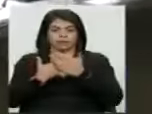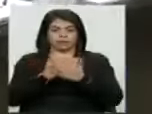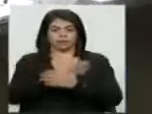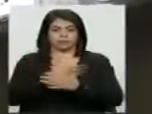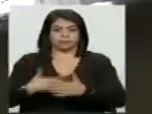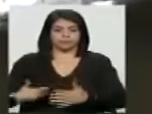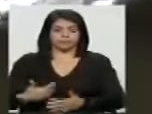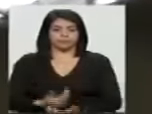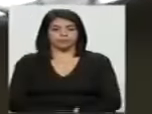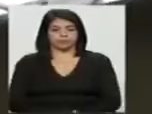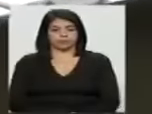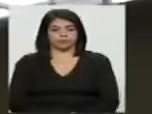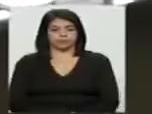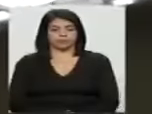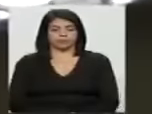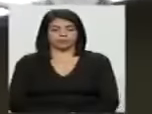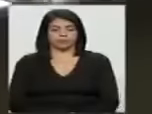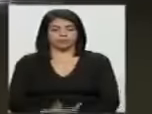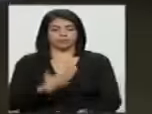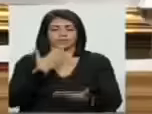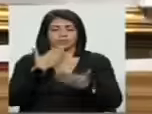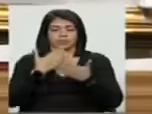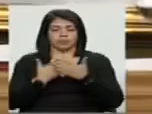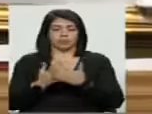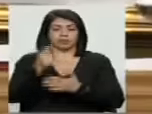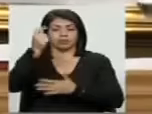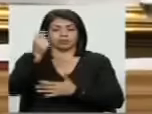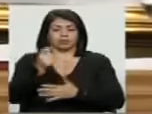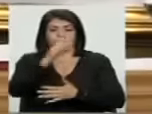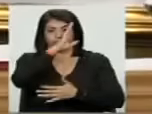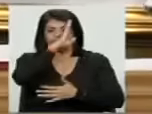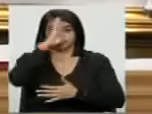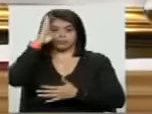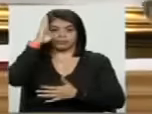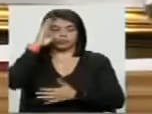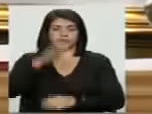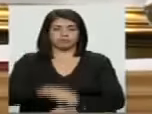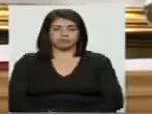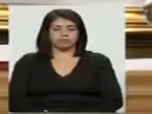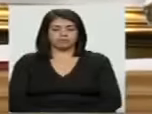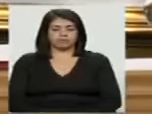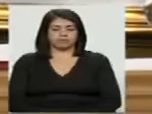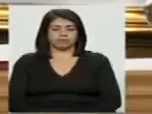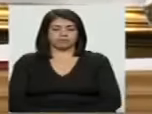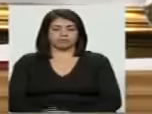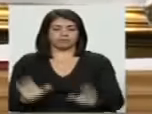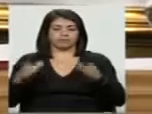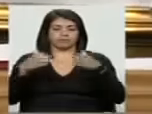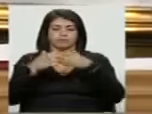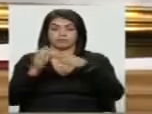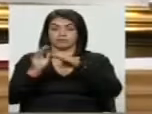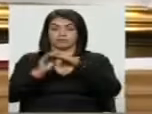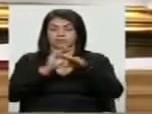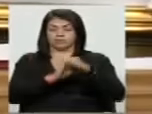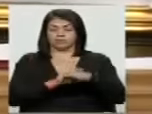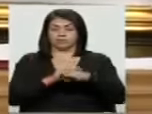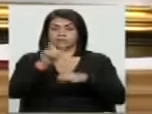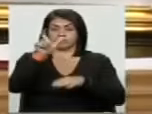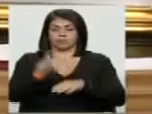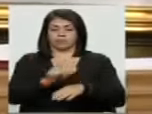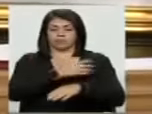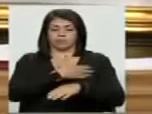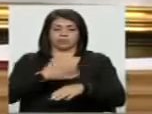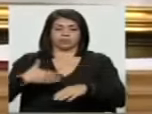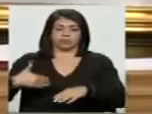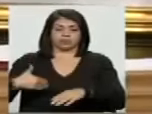presidente. Muchas gracias, querido diputado Diosdado Cabello Rondón. En la sesión convocada por el ciudadano